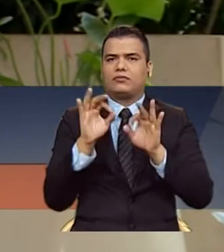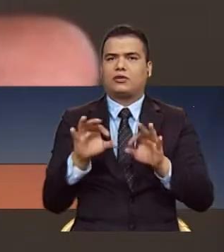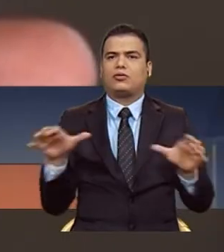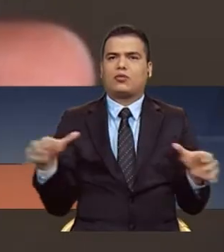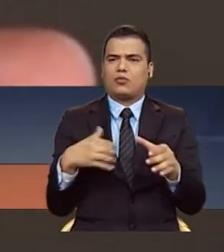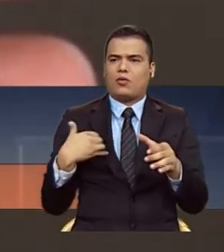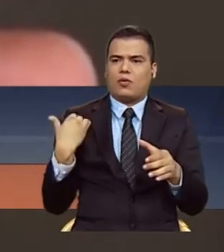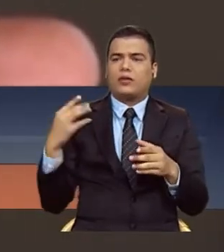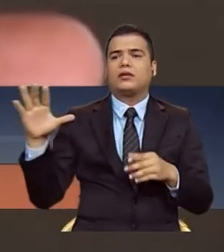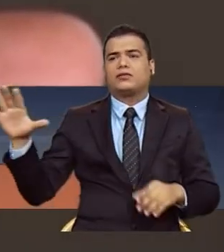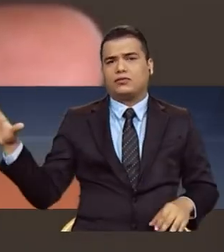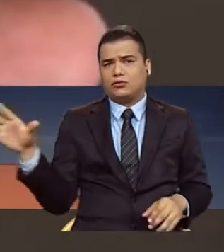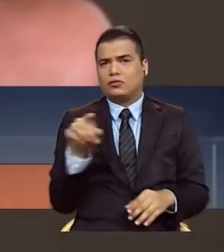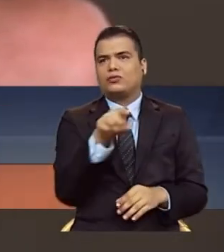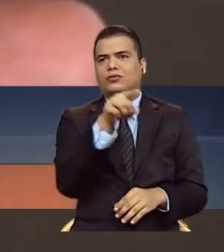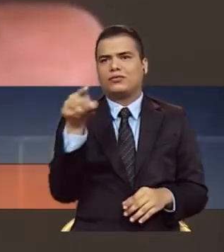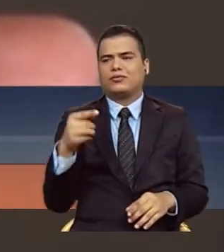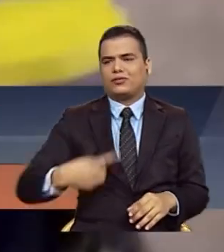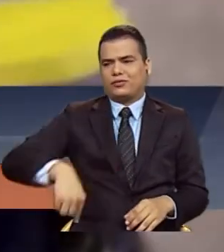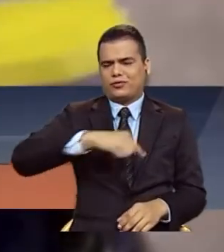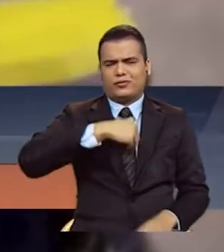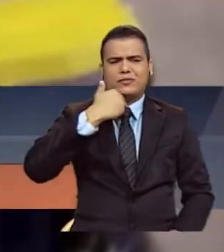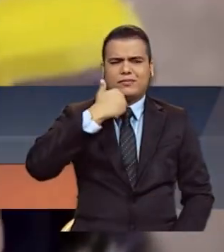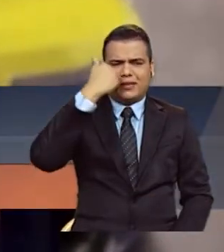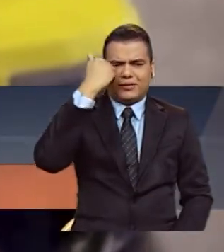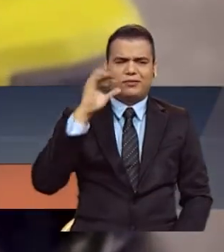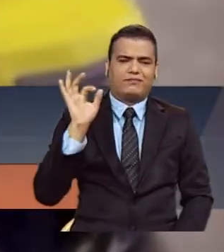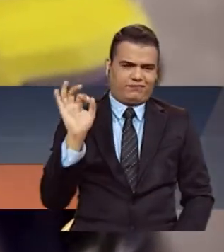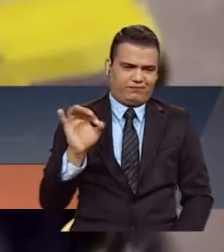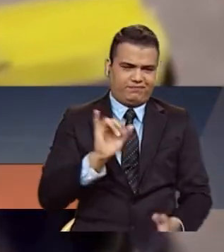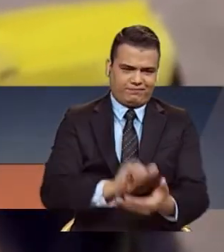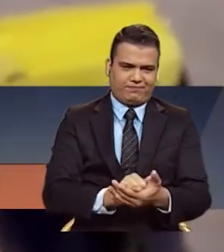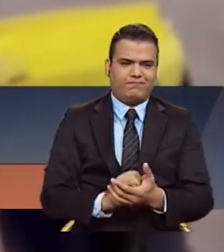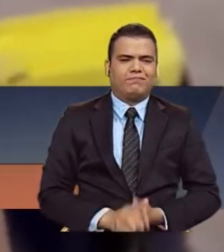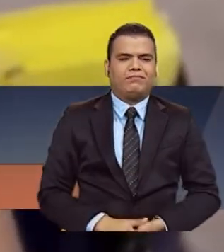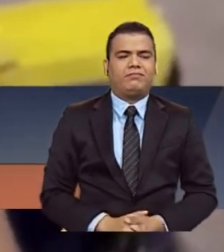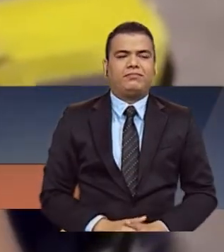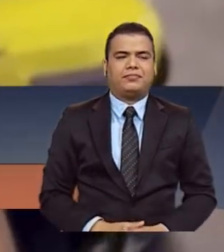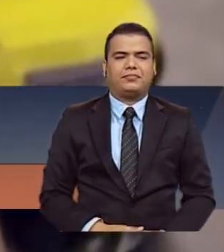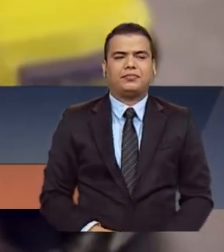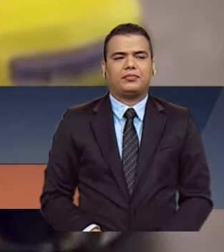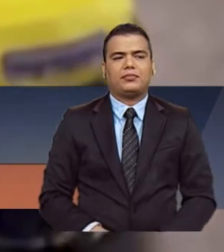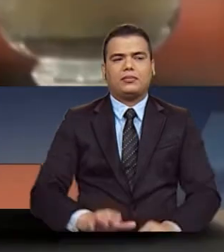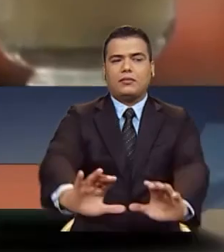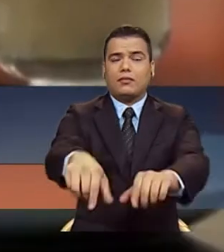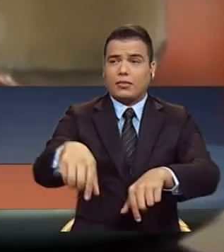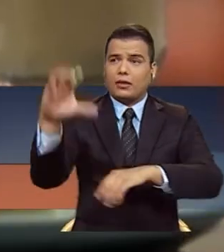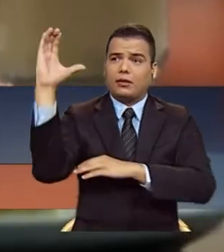para nosotros los un poquito más, no tan millennials, sí. A nivel de país, usted